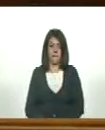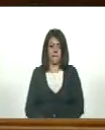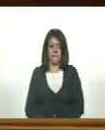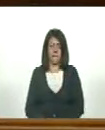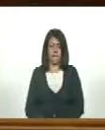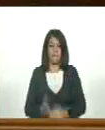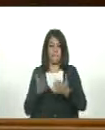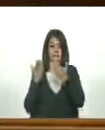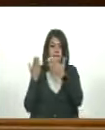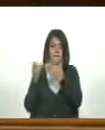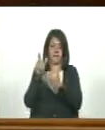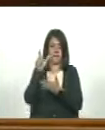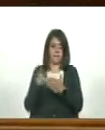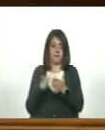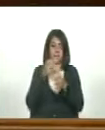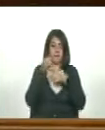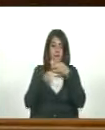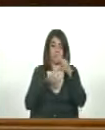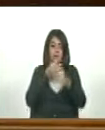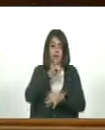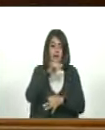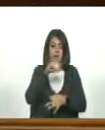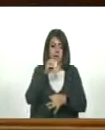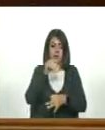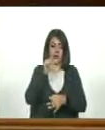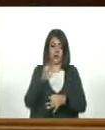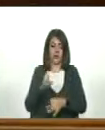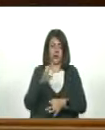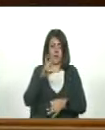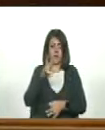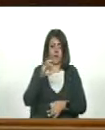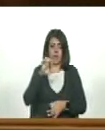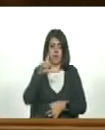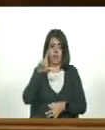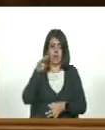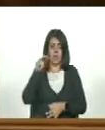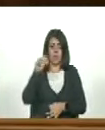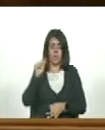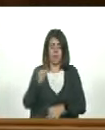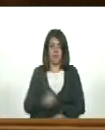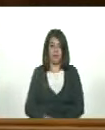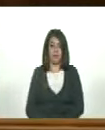Voy a dejar en el derecho de palabra al diputado José Gregorio Bielma Mora.